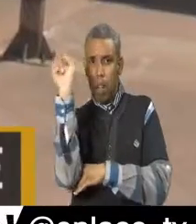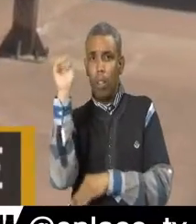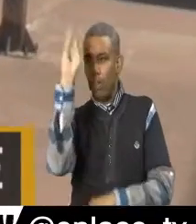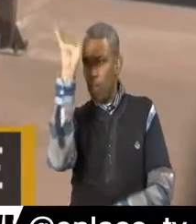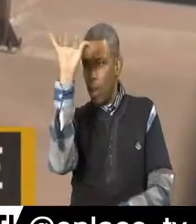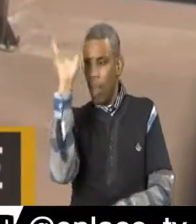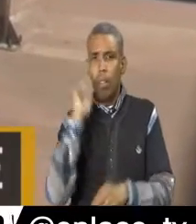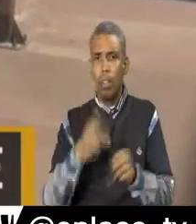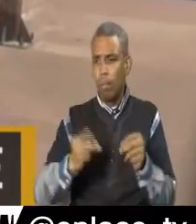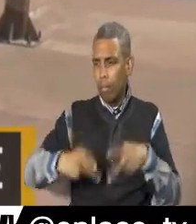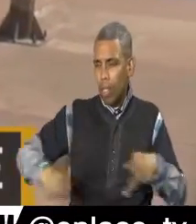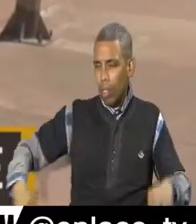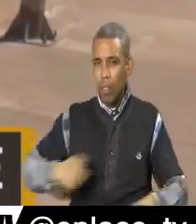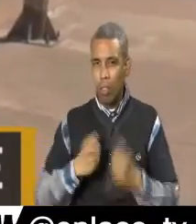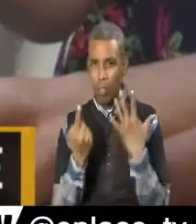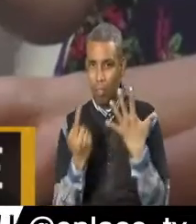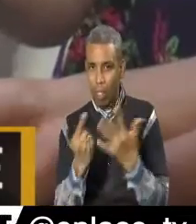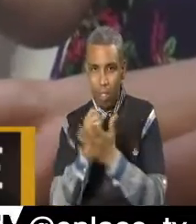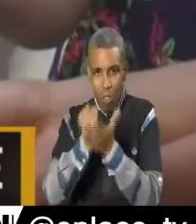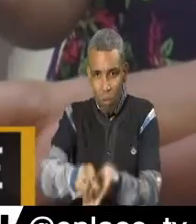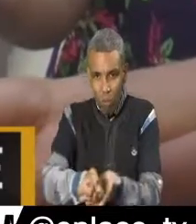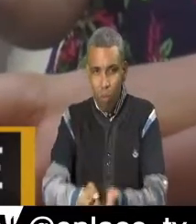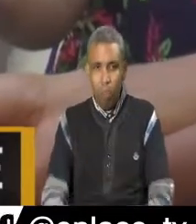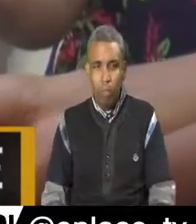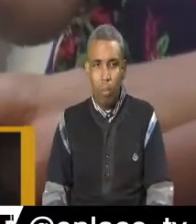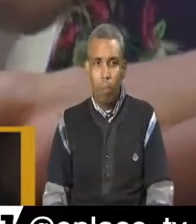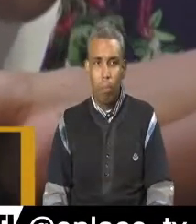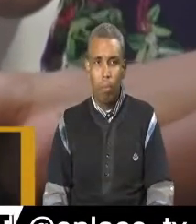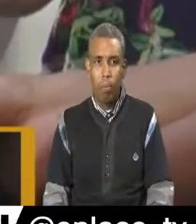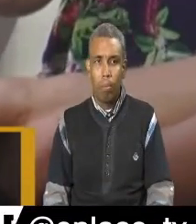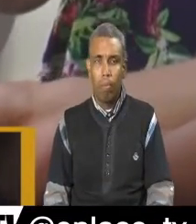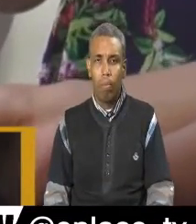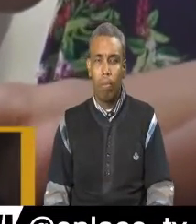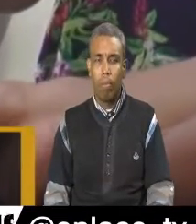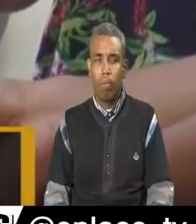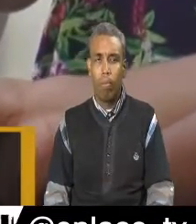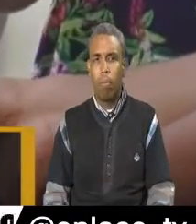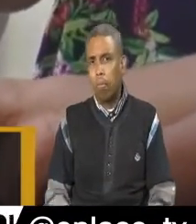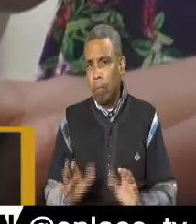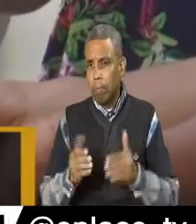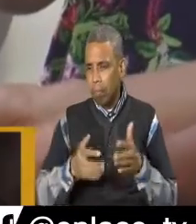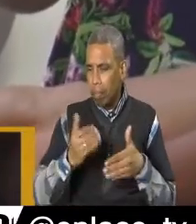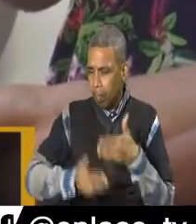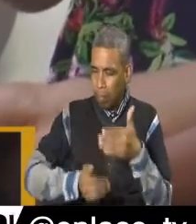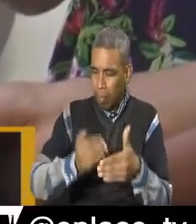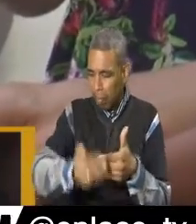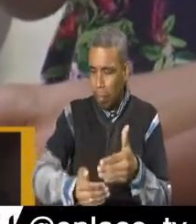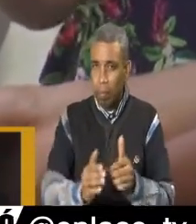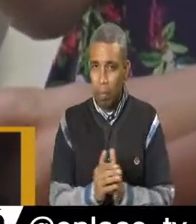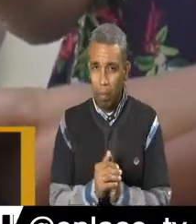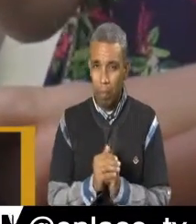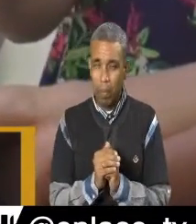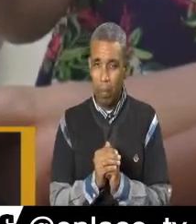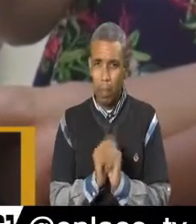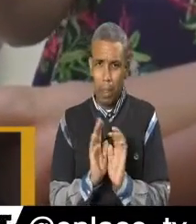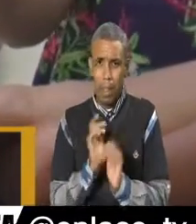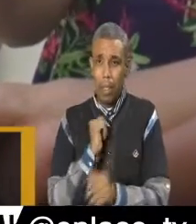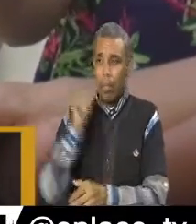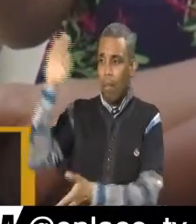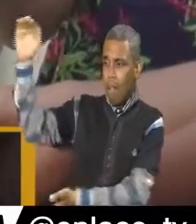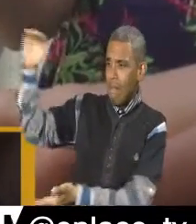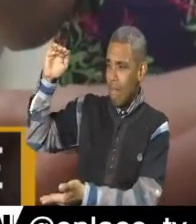6 unidades de este organismo de socorro. Los protocolos que siempre se llevan a cabo, pero esta vez, o sea, no funcionó nada porque, o